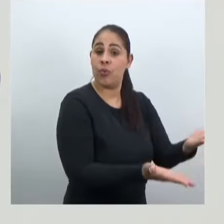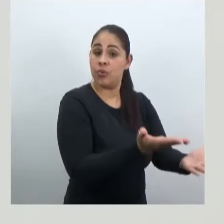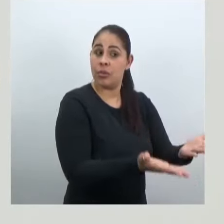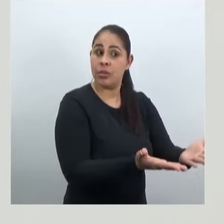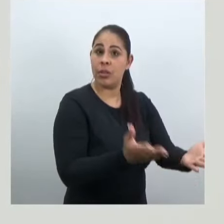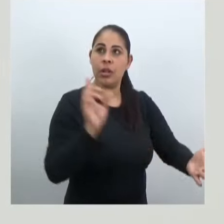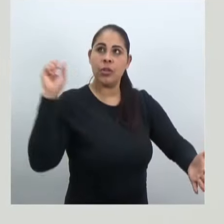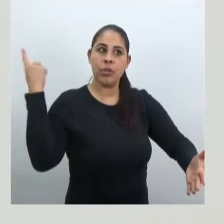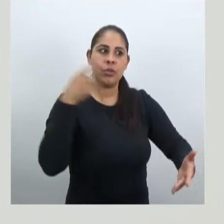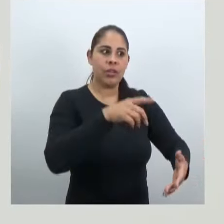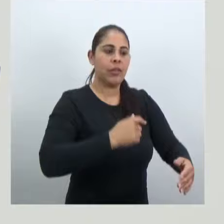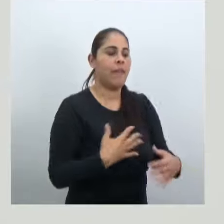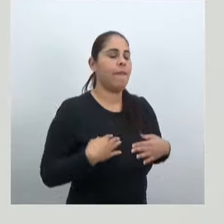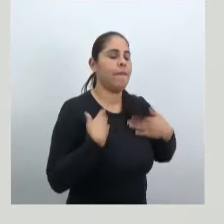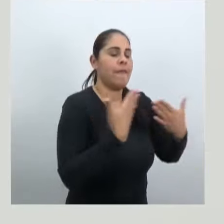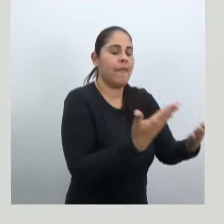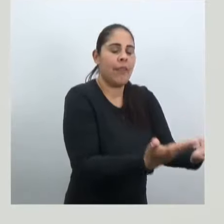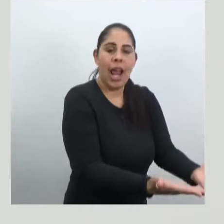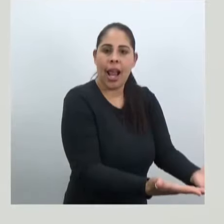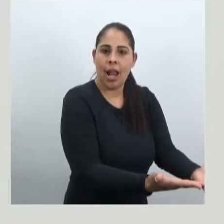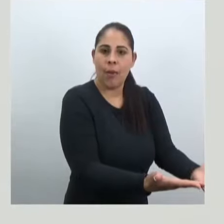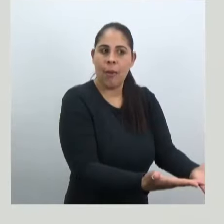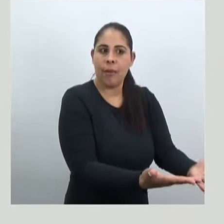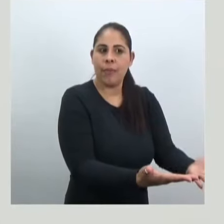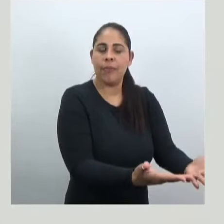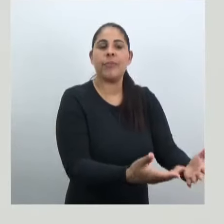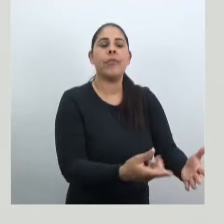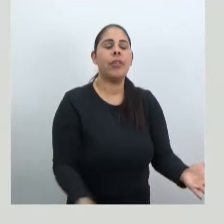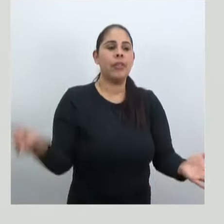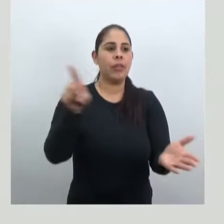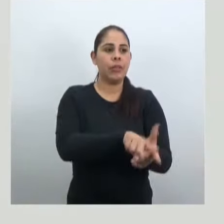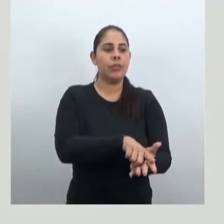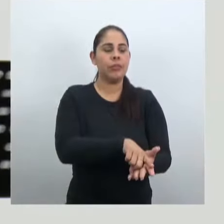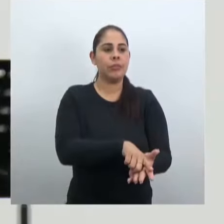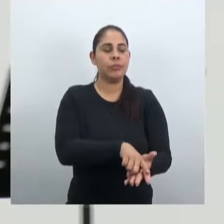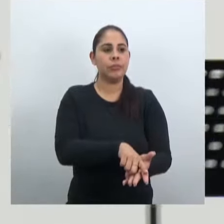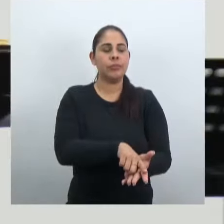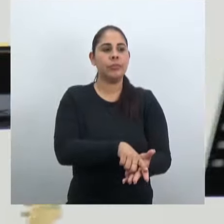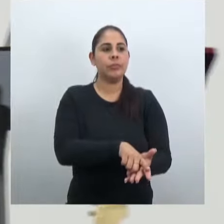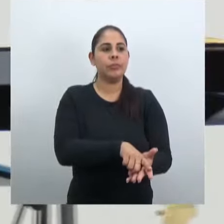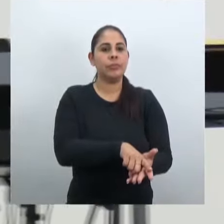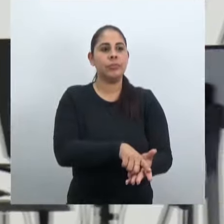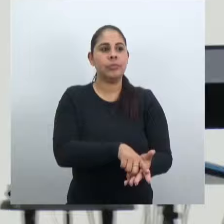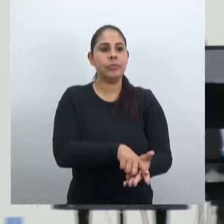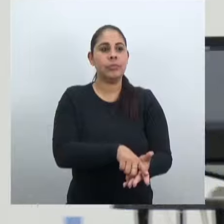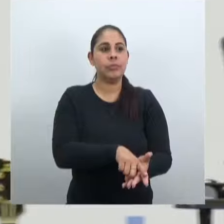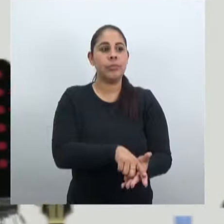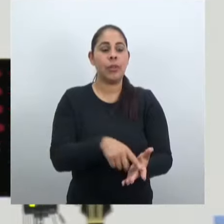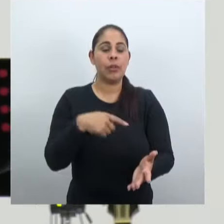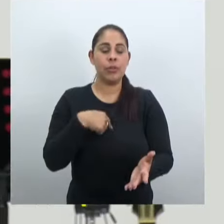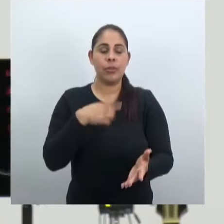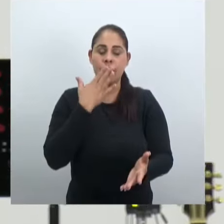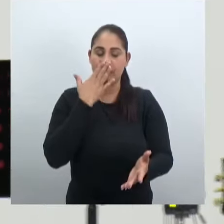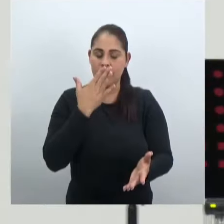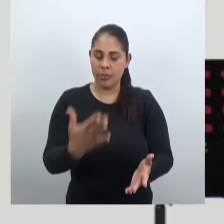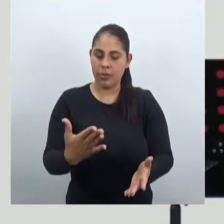Dios te la regala. Querido, mira para acá, mira, mira, otra vez. Mira, os puedo decir honestamente,